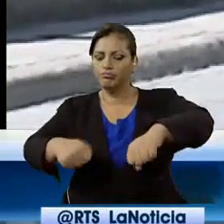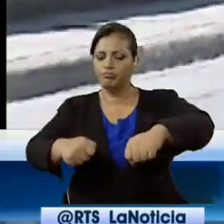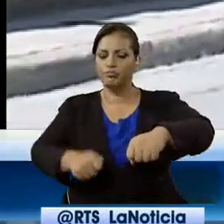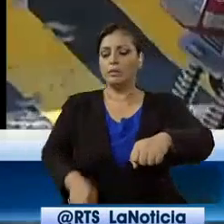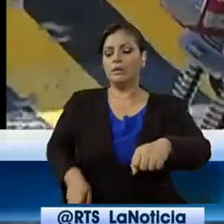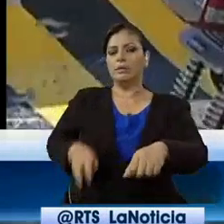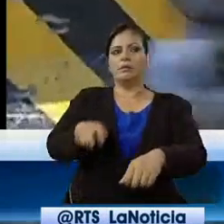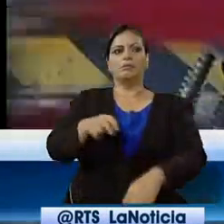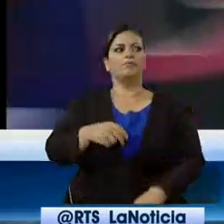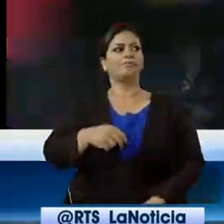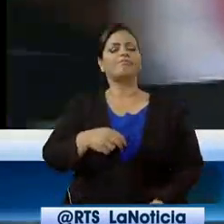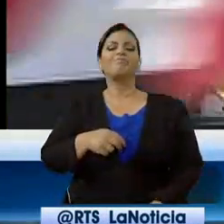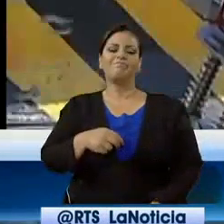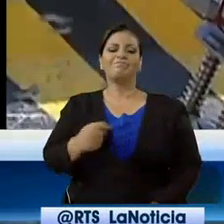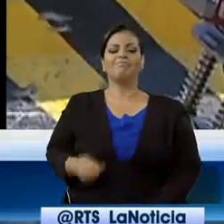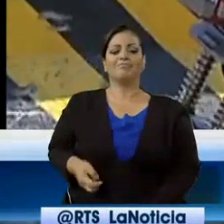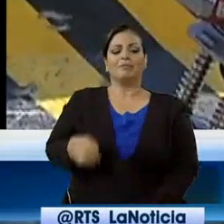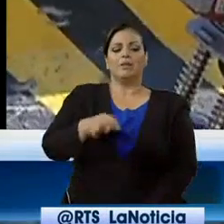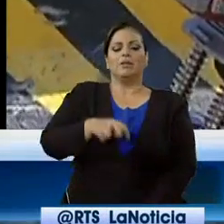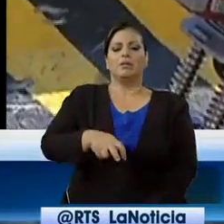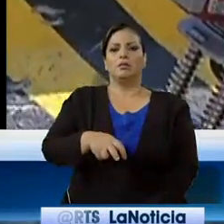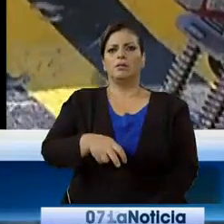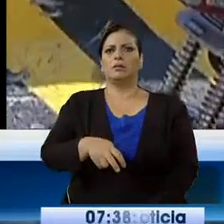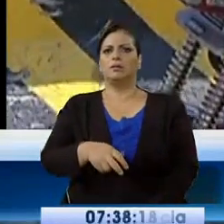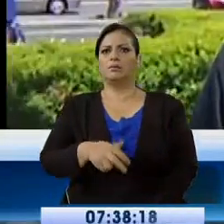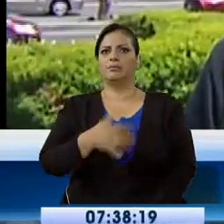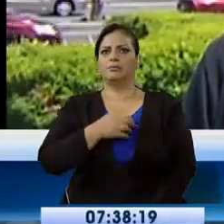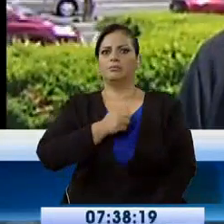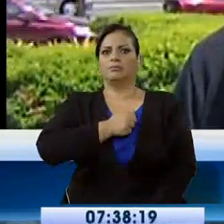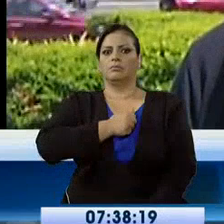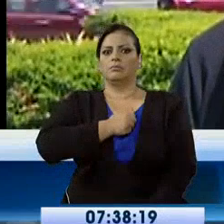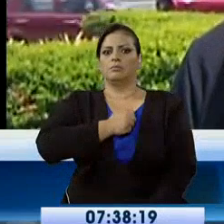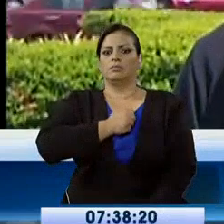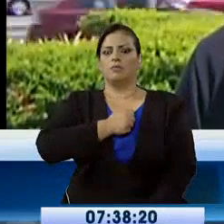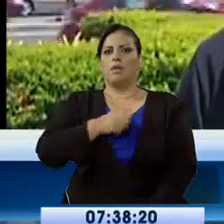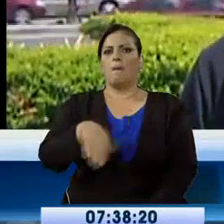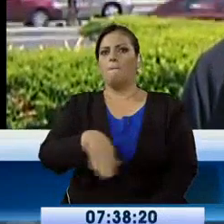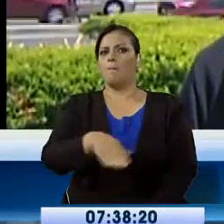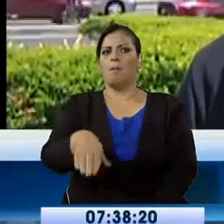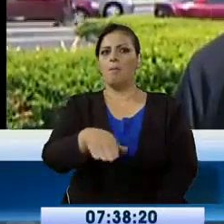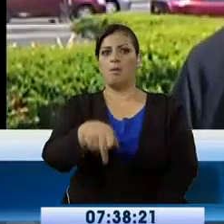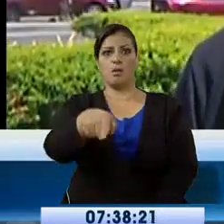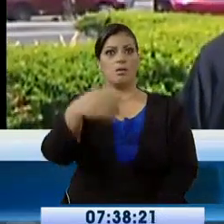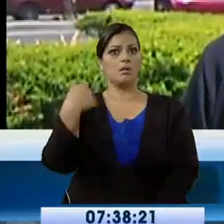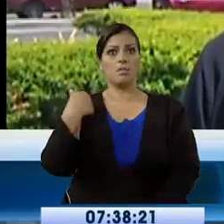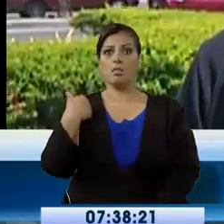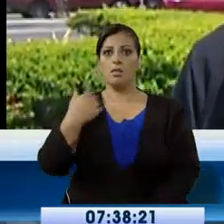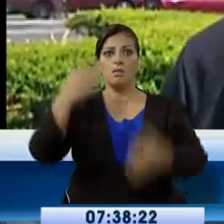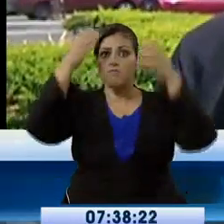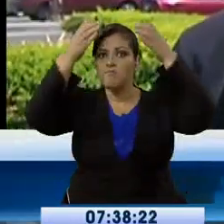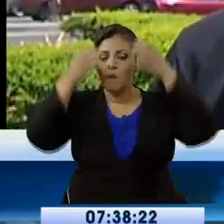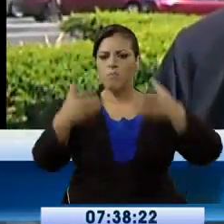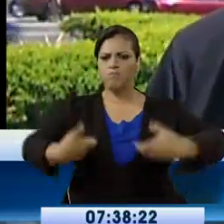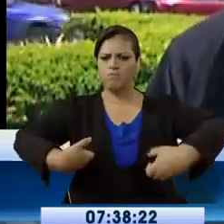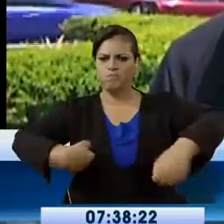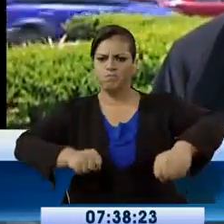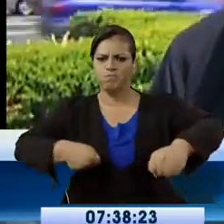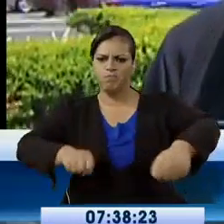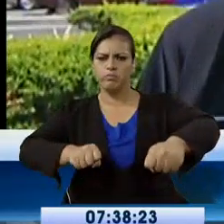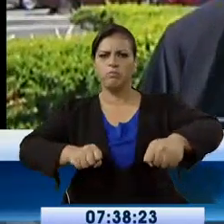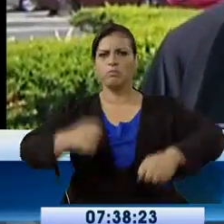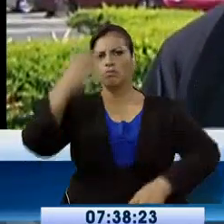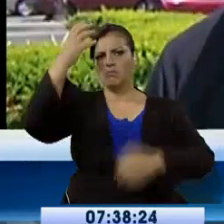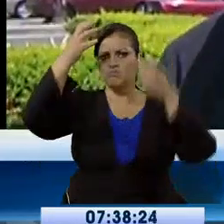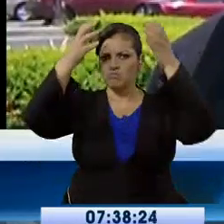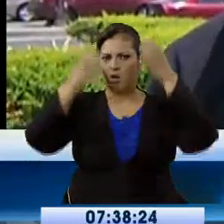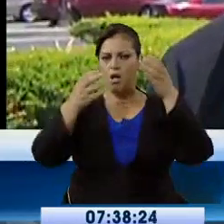5 minutos, pueden parecer intensamente largos. Que ellos mismos no portan sus cascos de seguridad, y asimismo hay días que ellos hacen